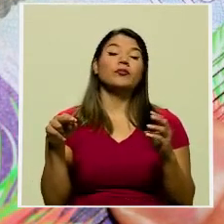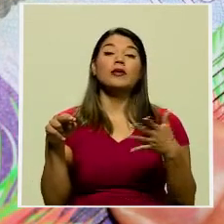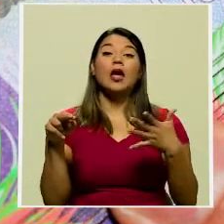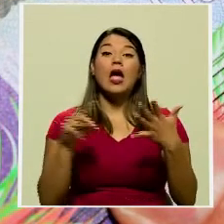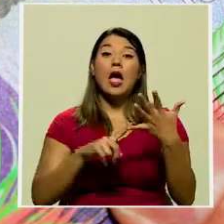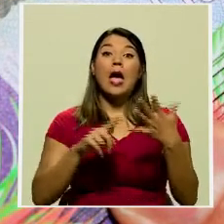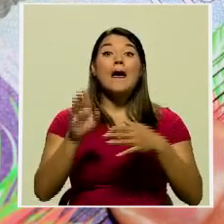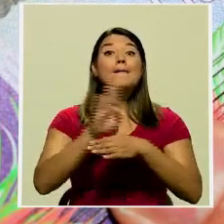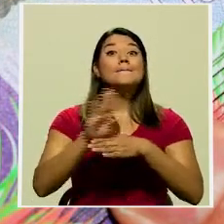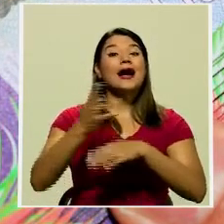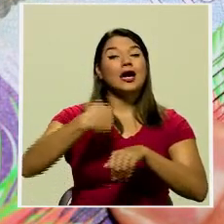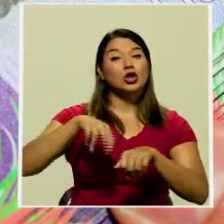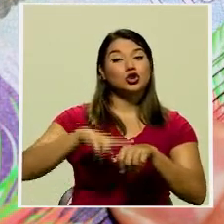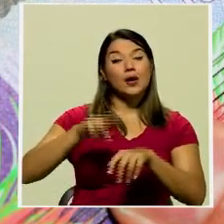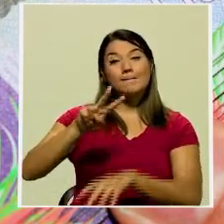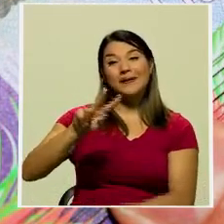Nacional,